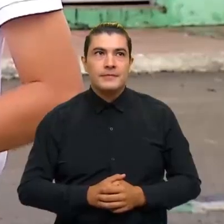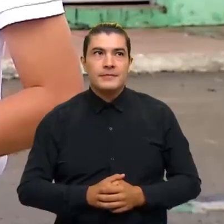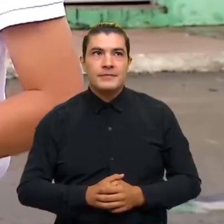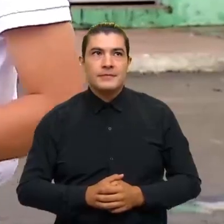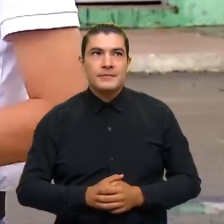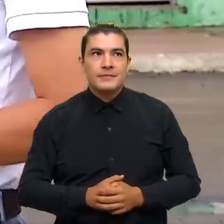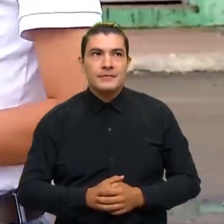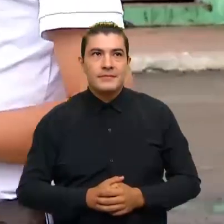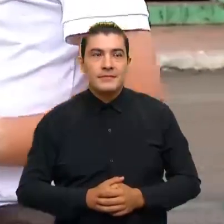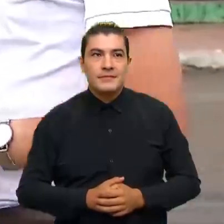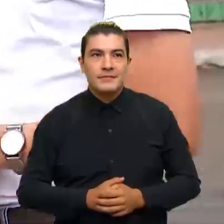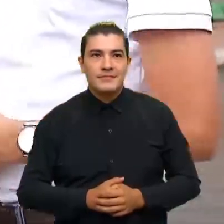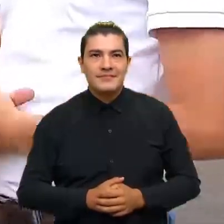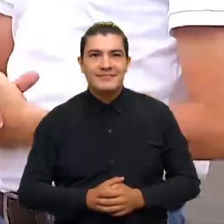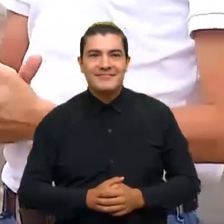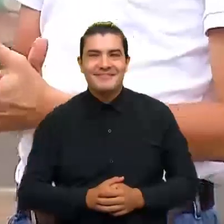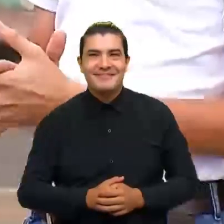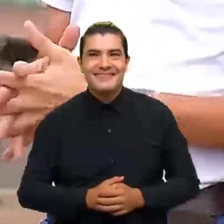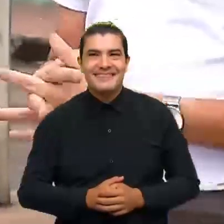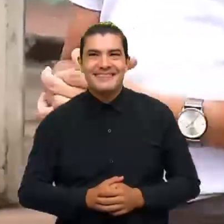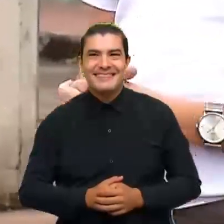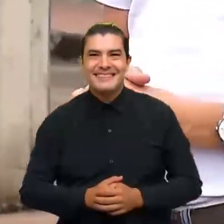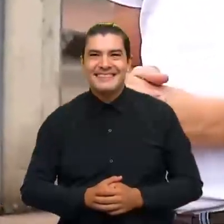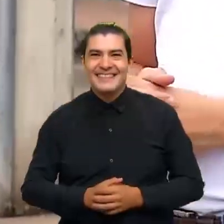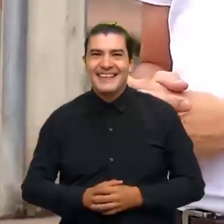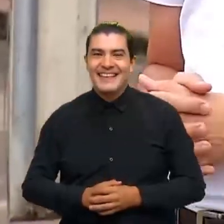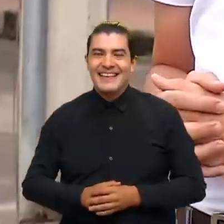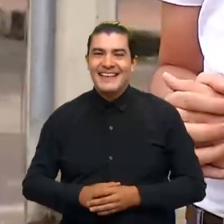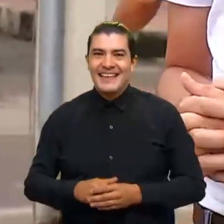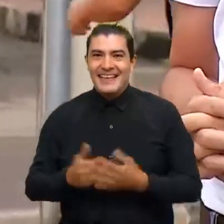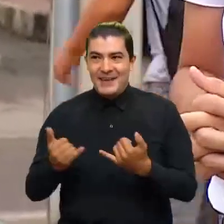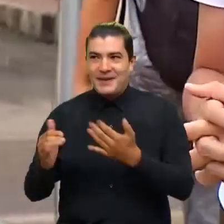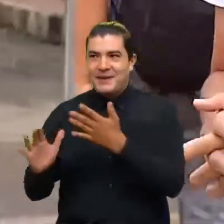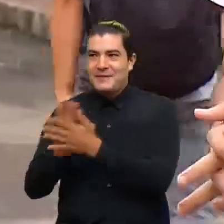bandidos. Así es, pues es la información que se está